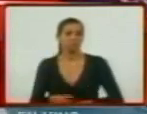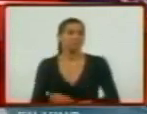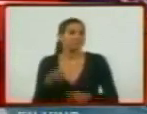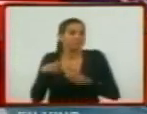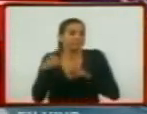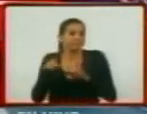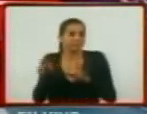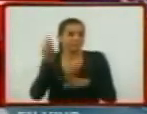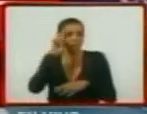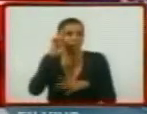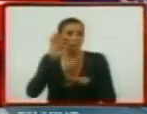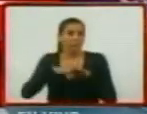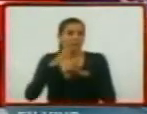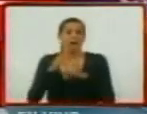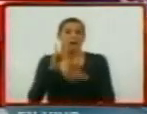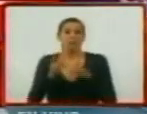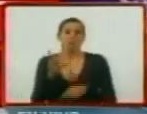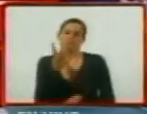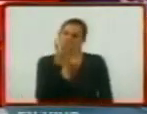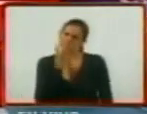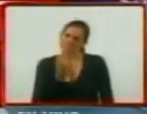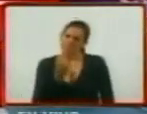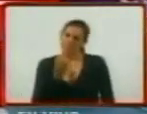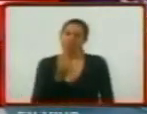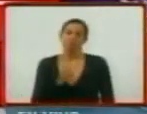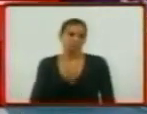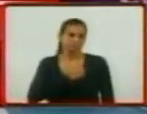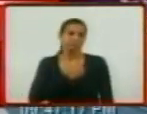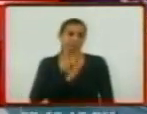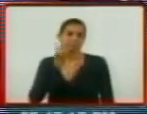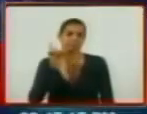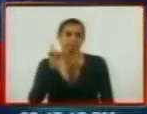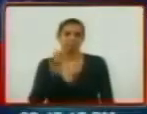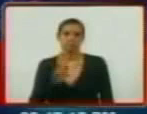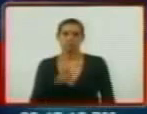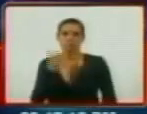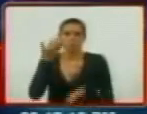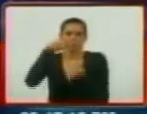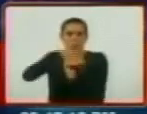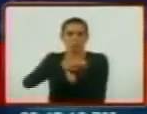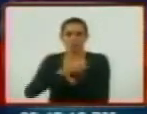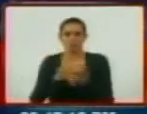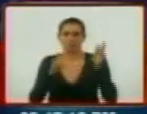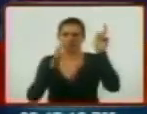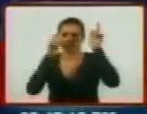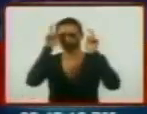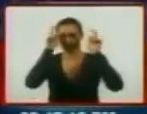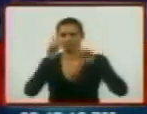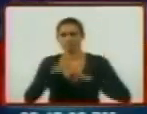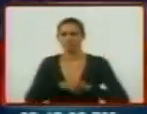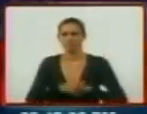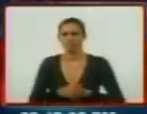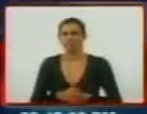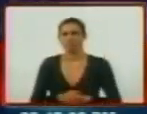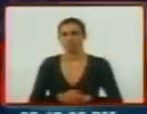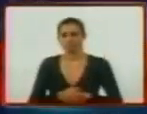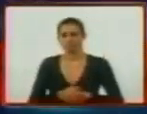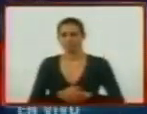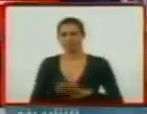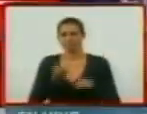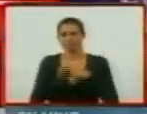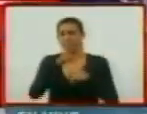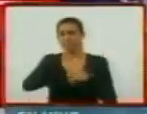se deprimieron, bueno, cualquiera. Se acababa de morir el gigante, la tragedia más grande después de la muerte de